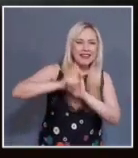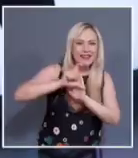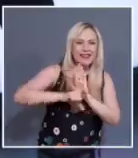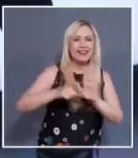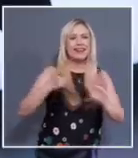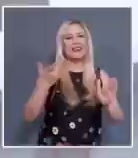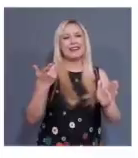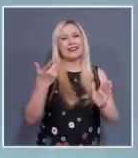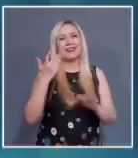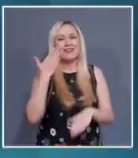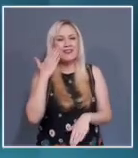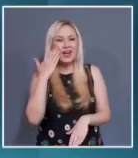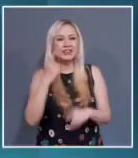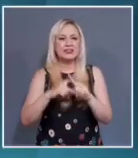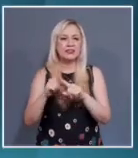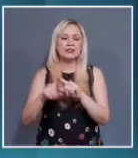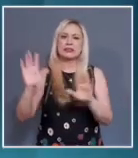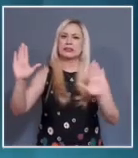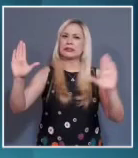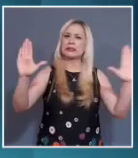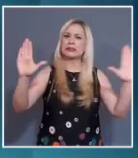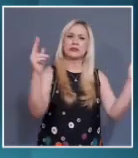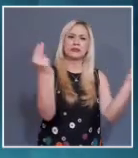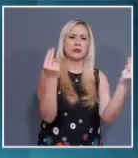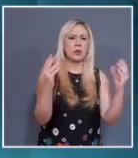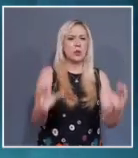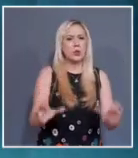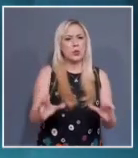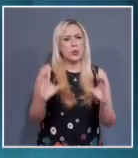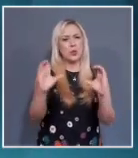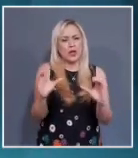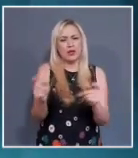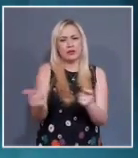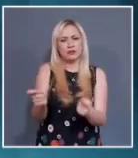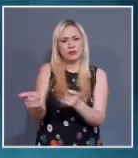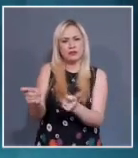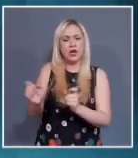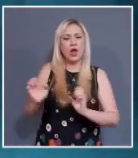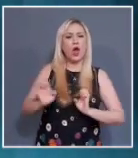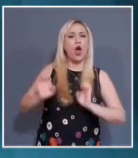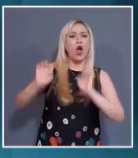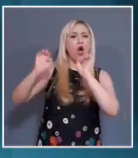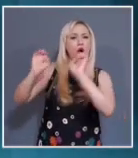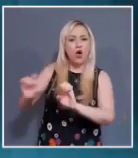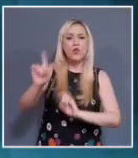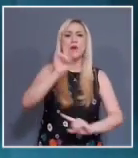amenaza. The proliferation of hate and lies in the digital